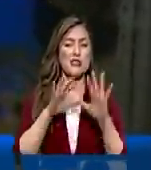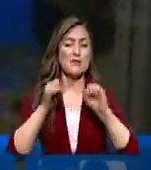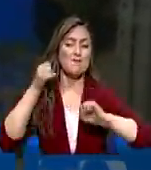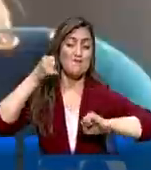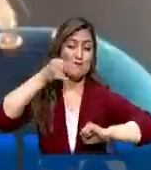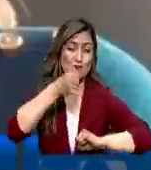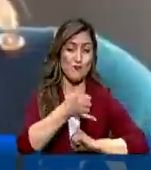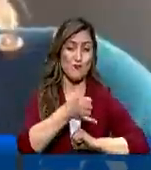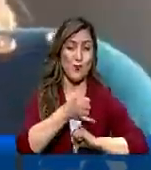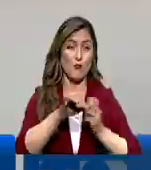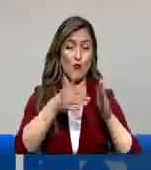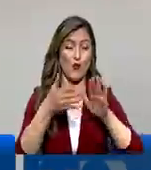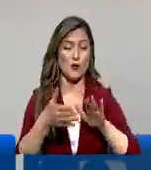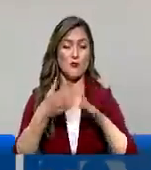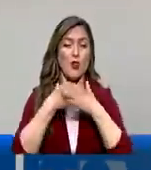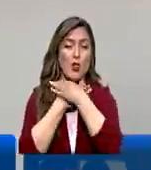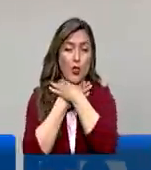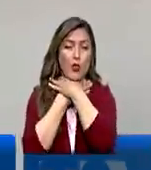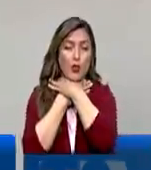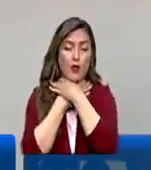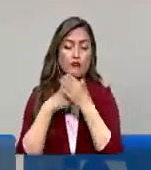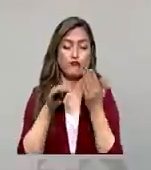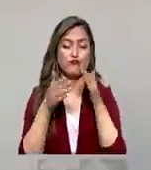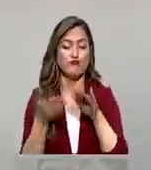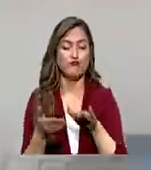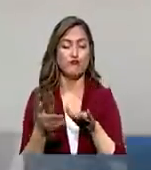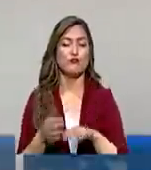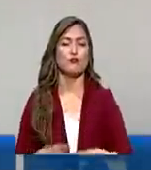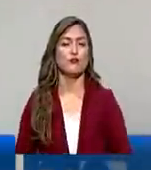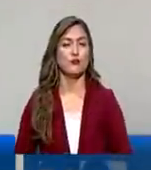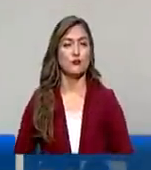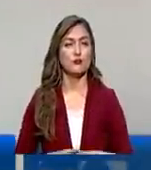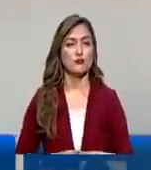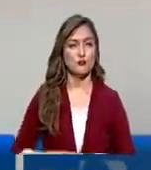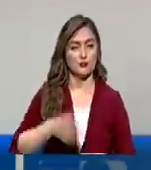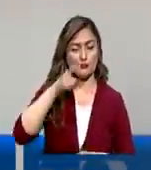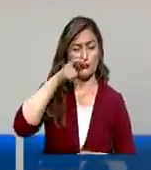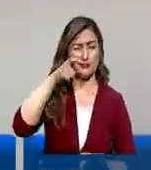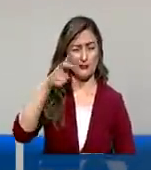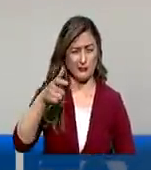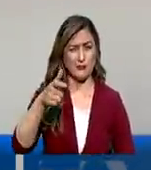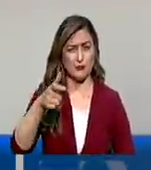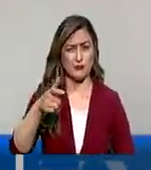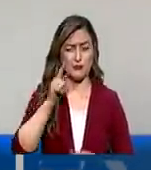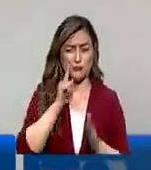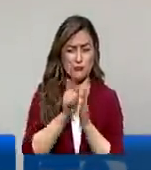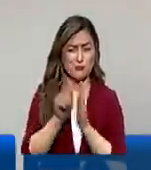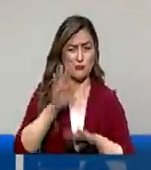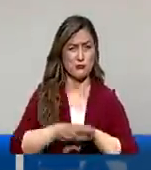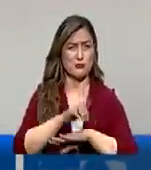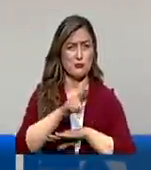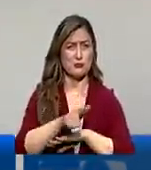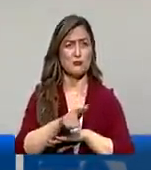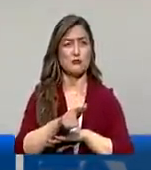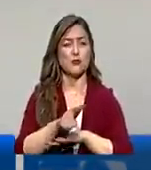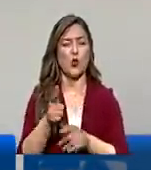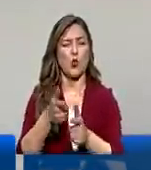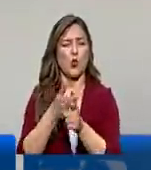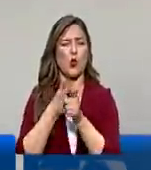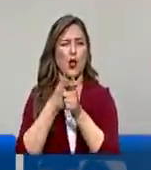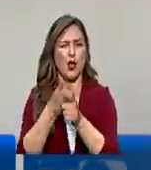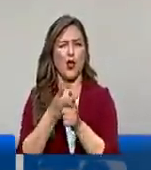asfixia. La fiscal de turno, al momento de la formulación de cargos, recibe una noticia, un acto administrativo urgente